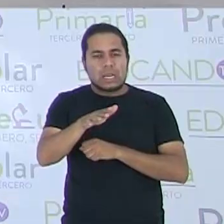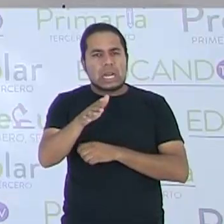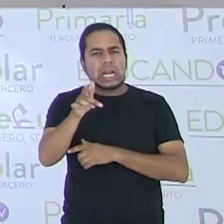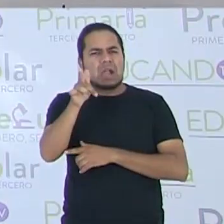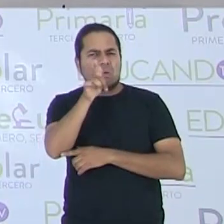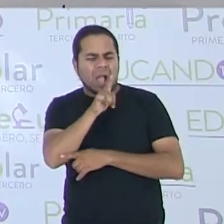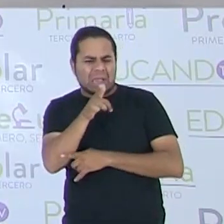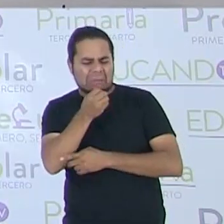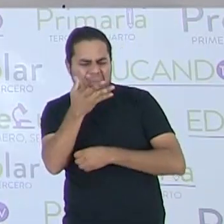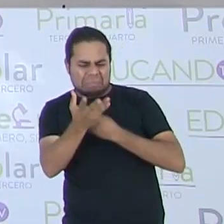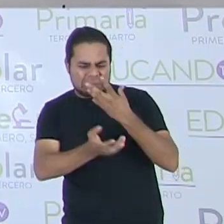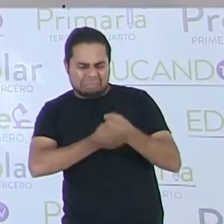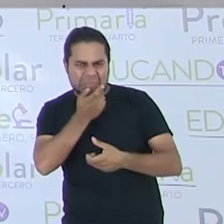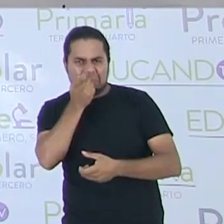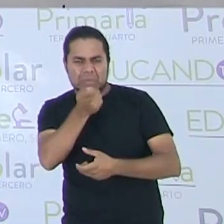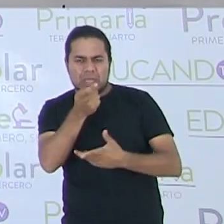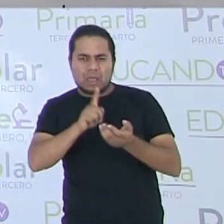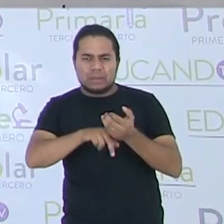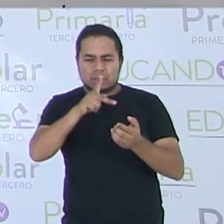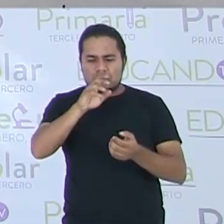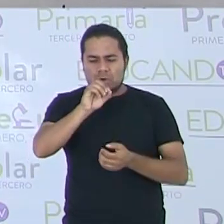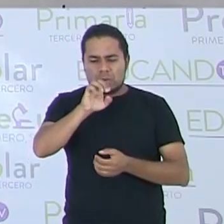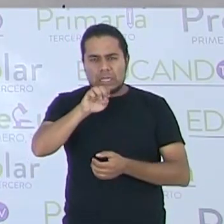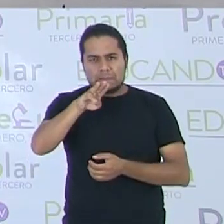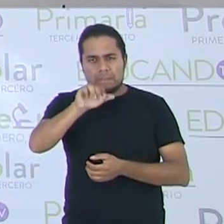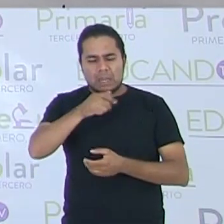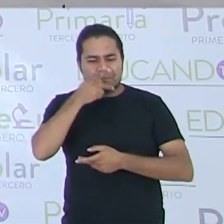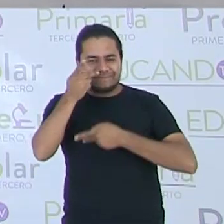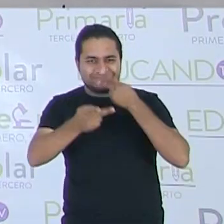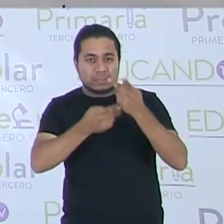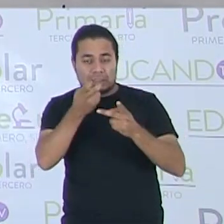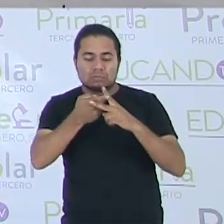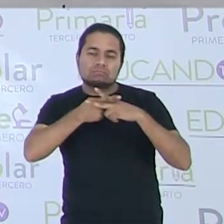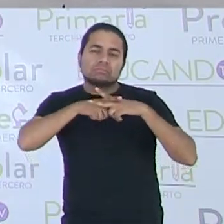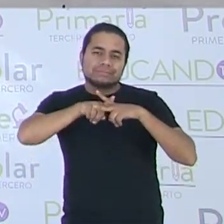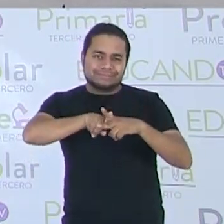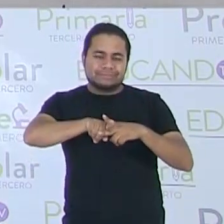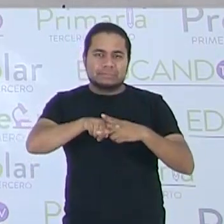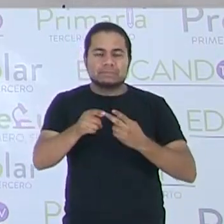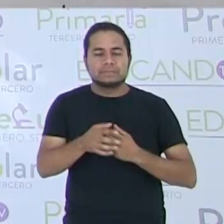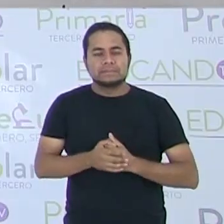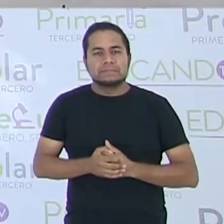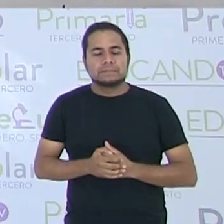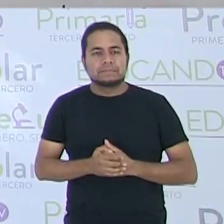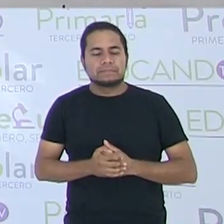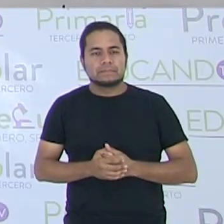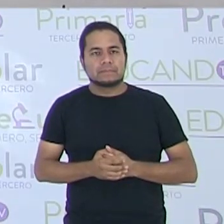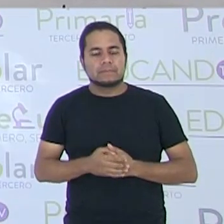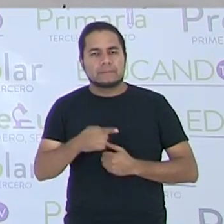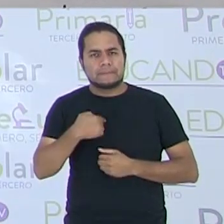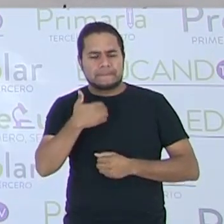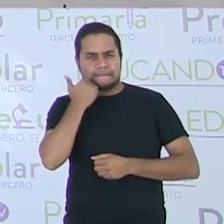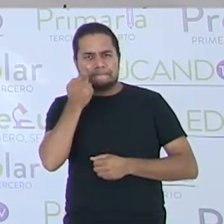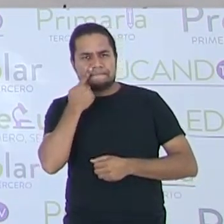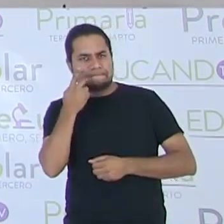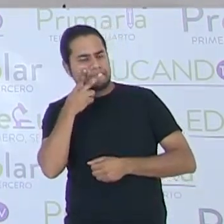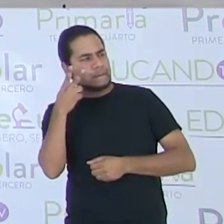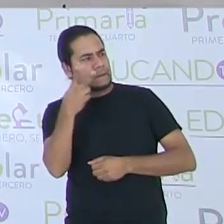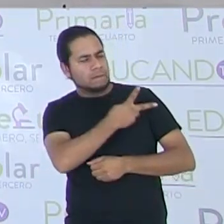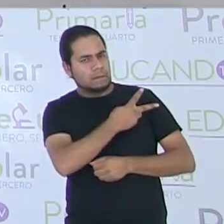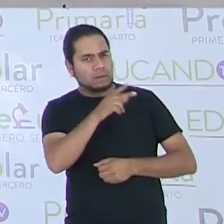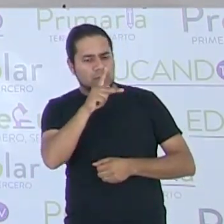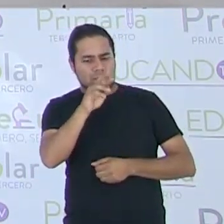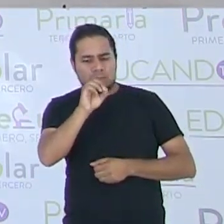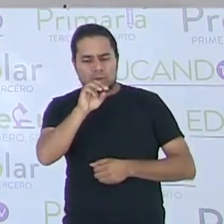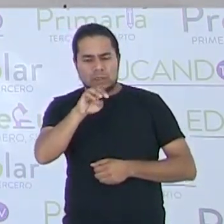lenguaje implica un poema. Así que por ahí vamos a empezar. Quiero que observen estos dos poemas que